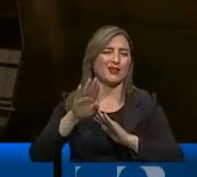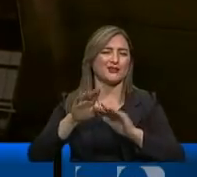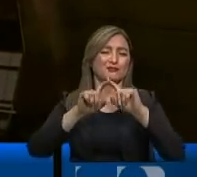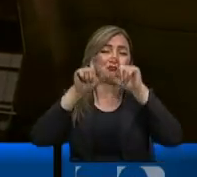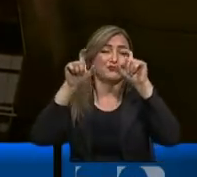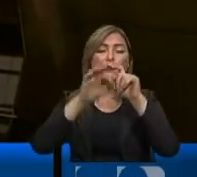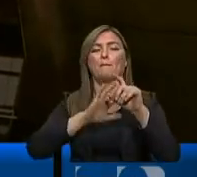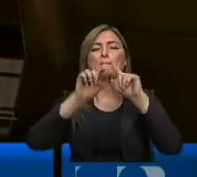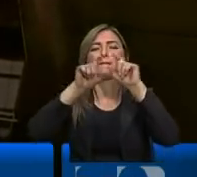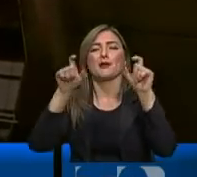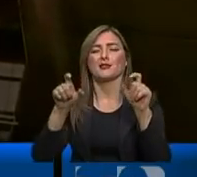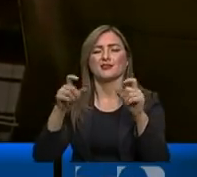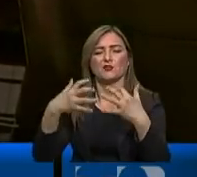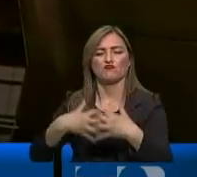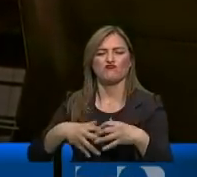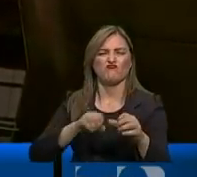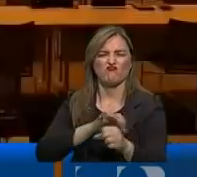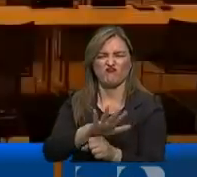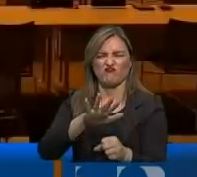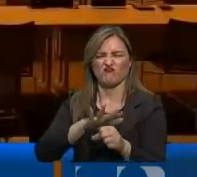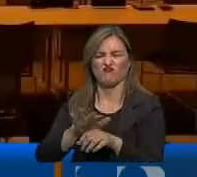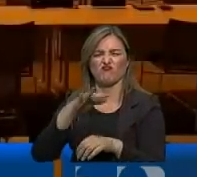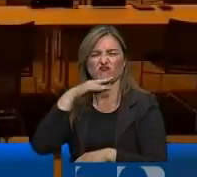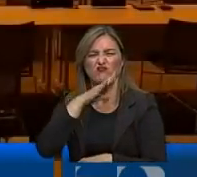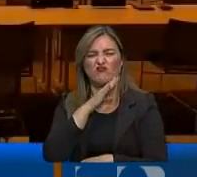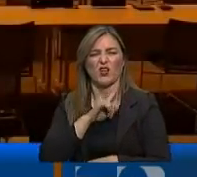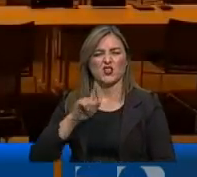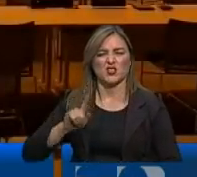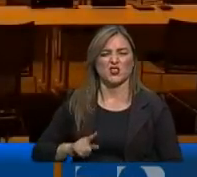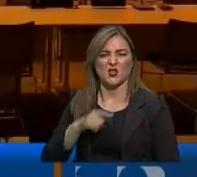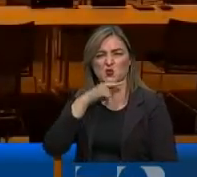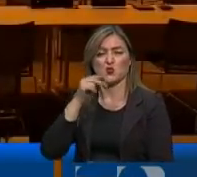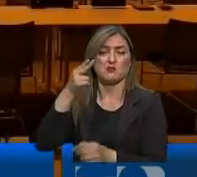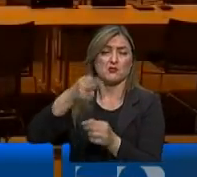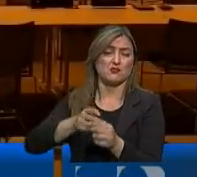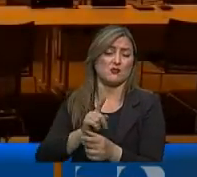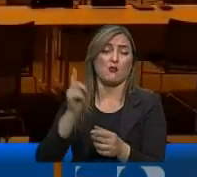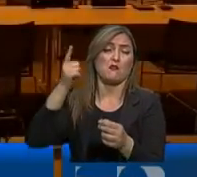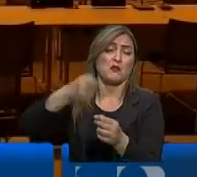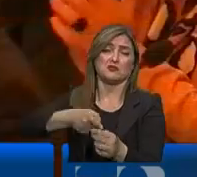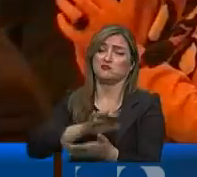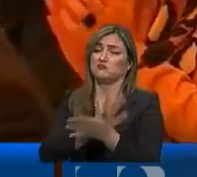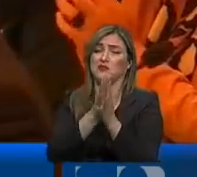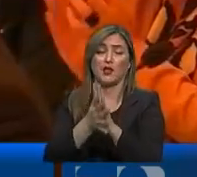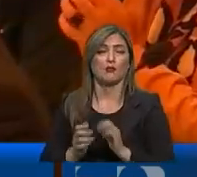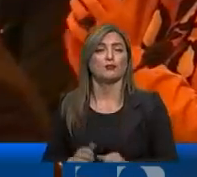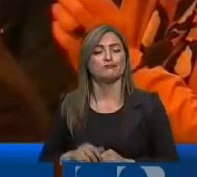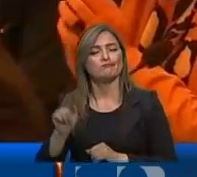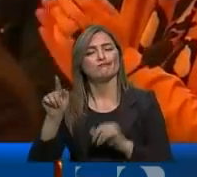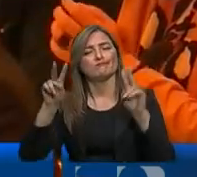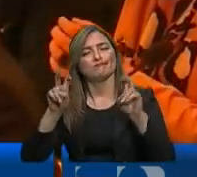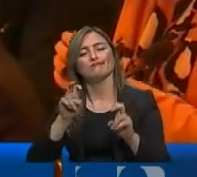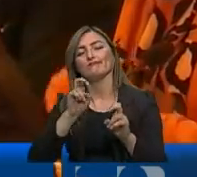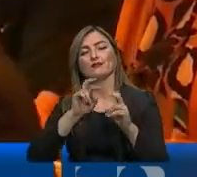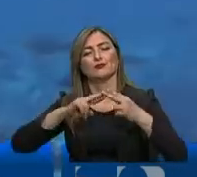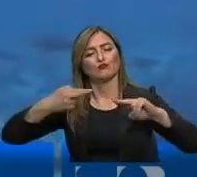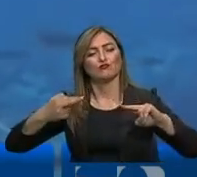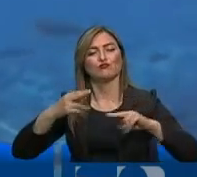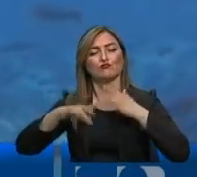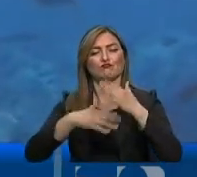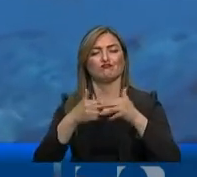potencias contaminadoras, como China o Rusia, que ni siquiera asistieron, pero cree que se dieron muy buenos pasos a nivel